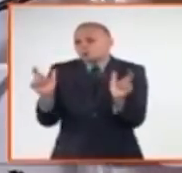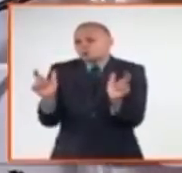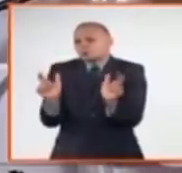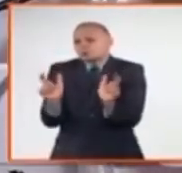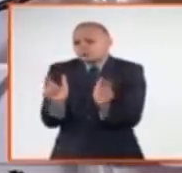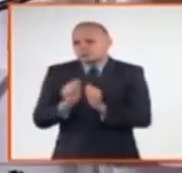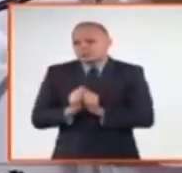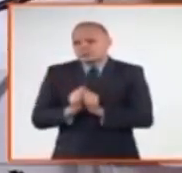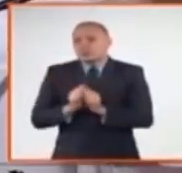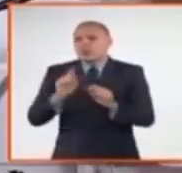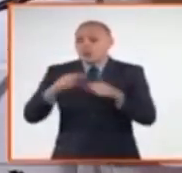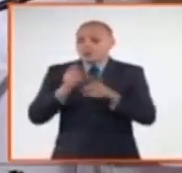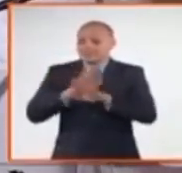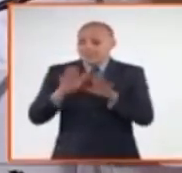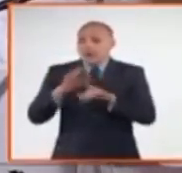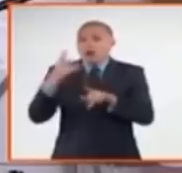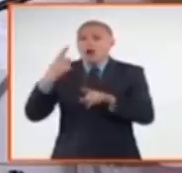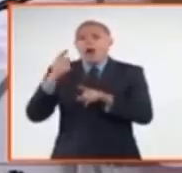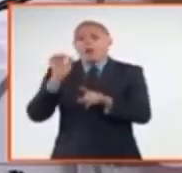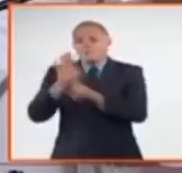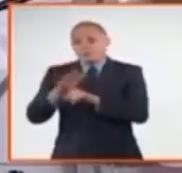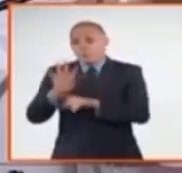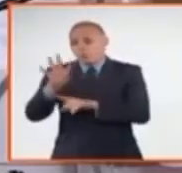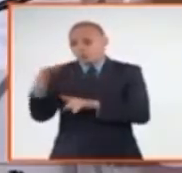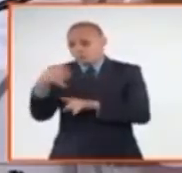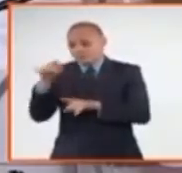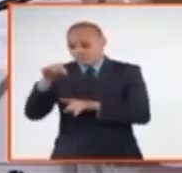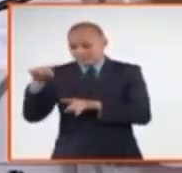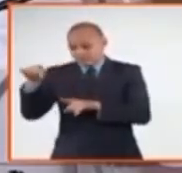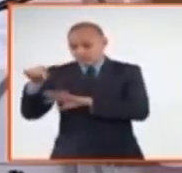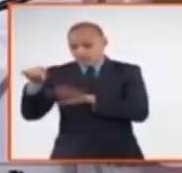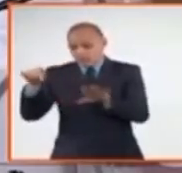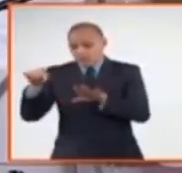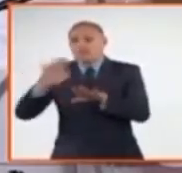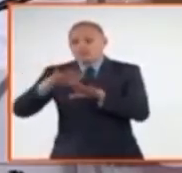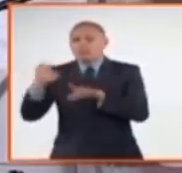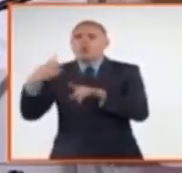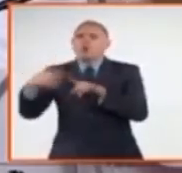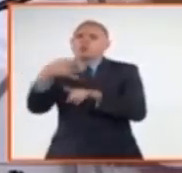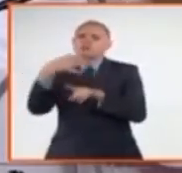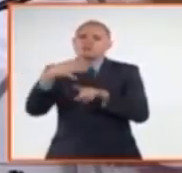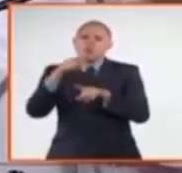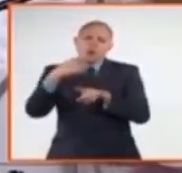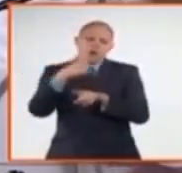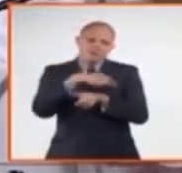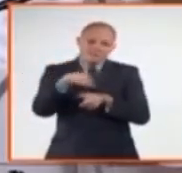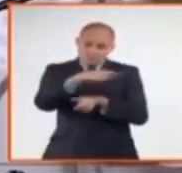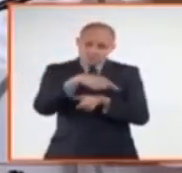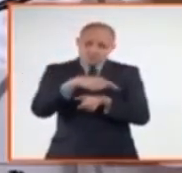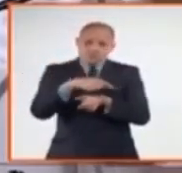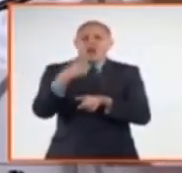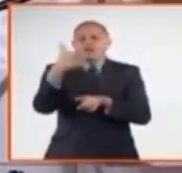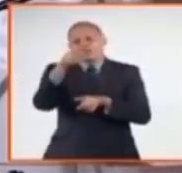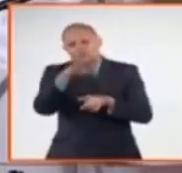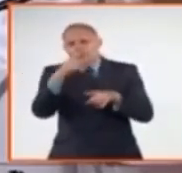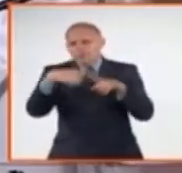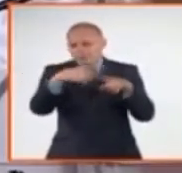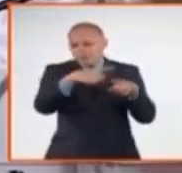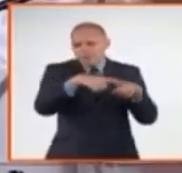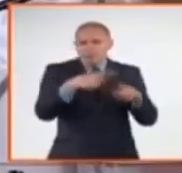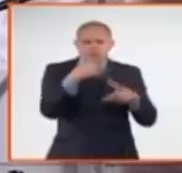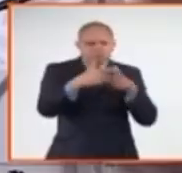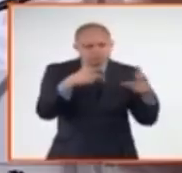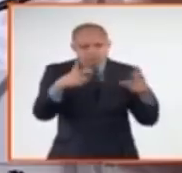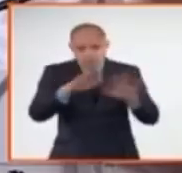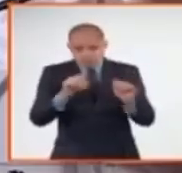el perdido realmente de que las personas han madurado la inmunidad ahora si vamos en el caso de la letalidad en